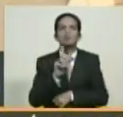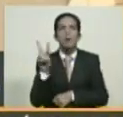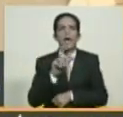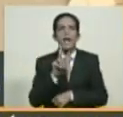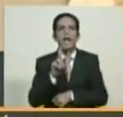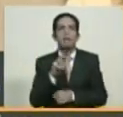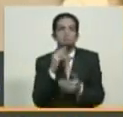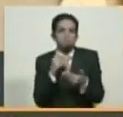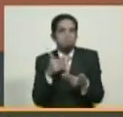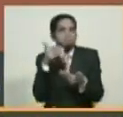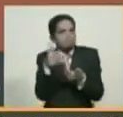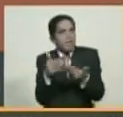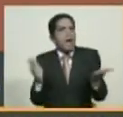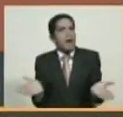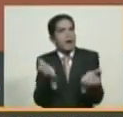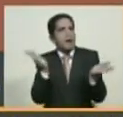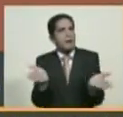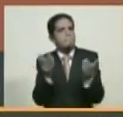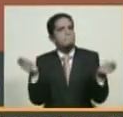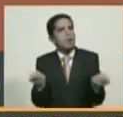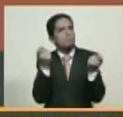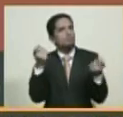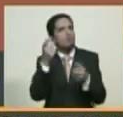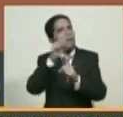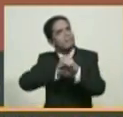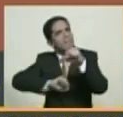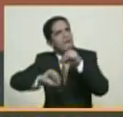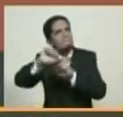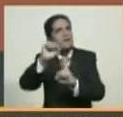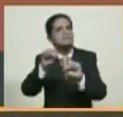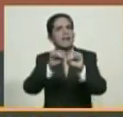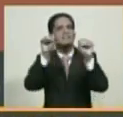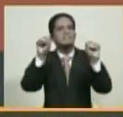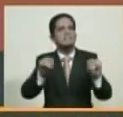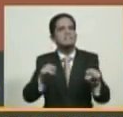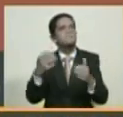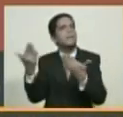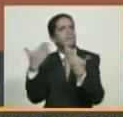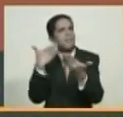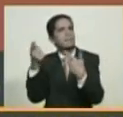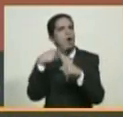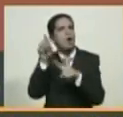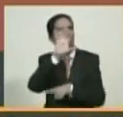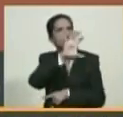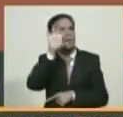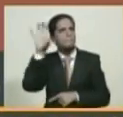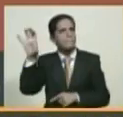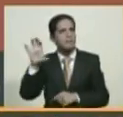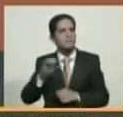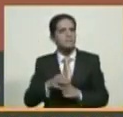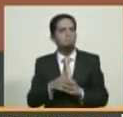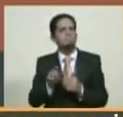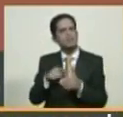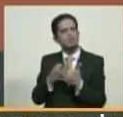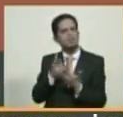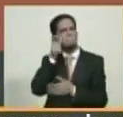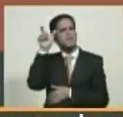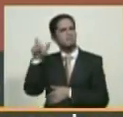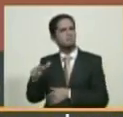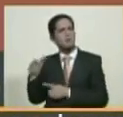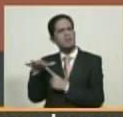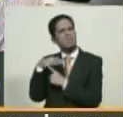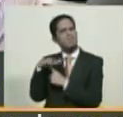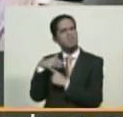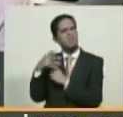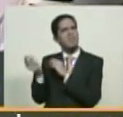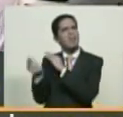la promoción y en la defensa del sistema multilateral. Y por tanto, actuaciones de funcionarios aislados no la vamos a